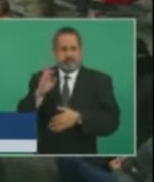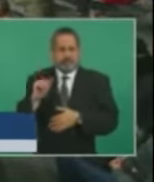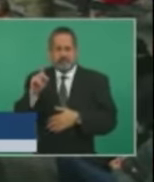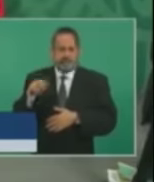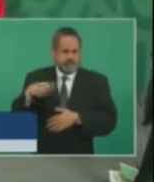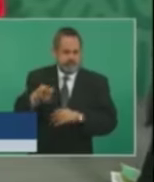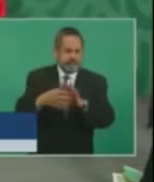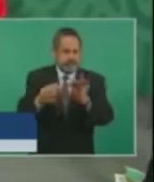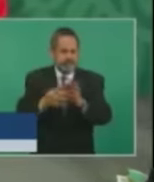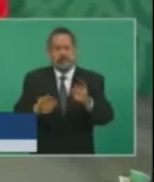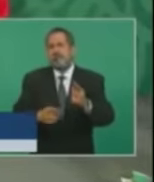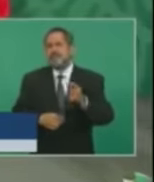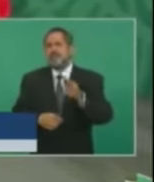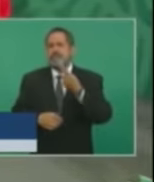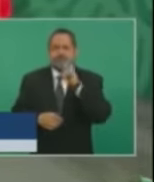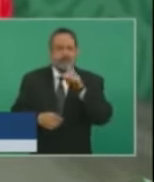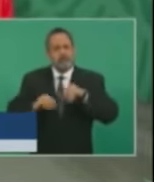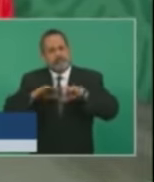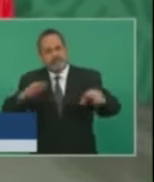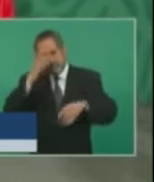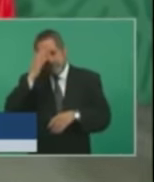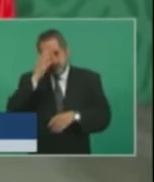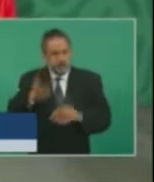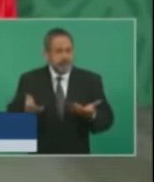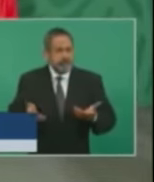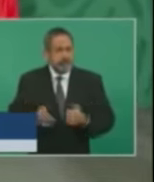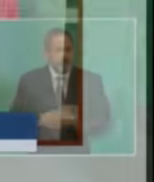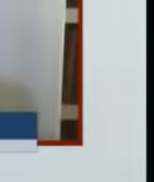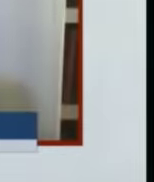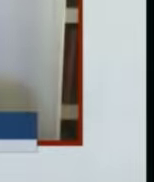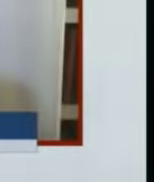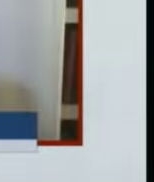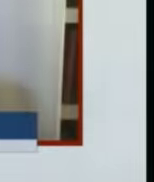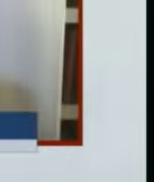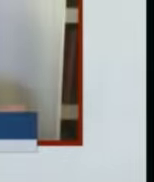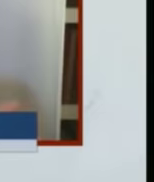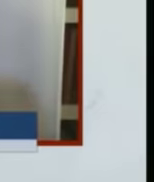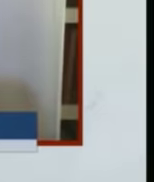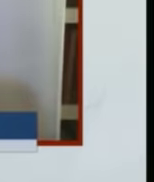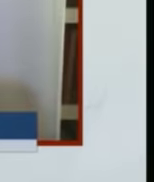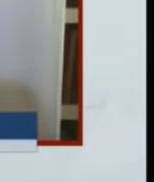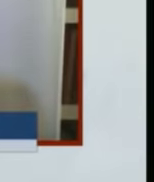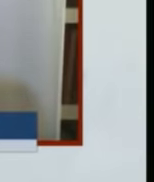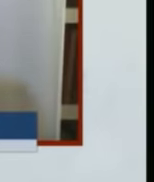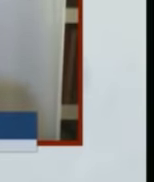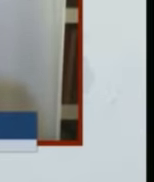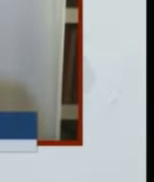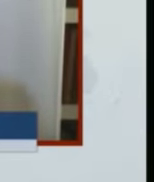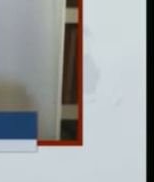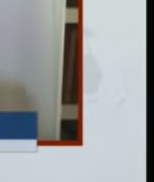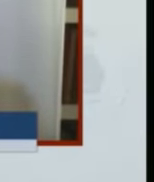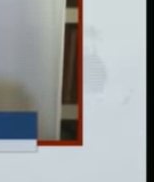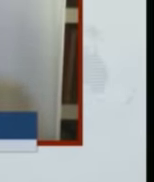factura jurídica, que es todo el comentario, ¿no? Un ciudadano ejemplar, José Ramón Cosío. Pero bueno, pues te agradezco mucho